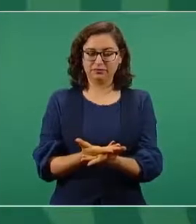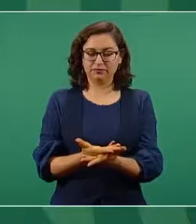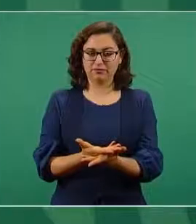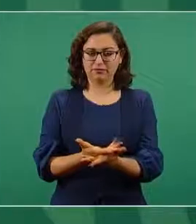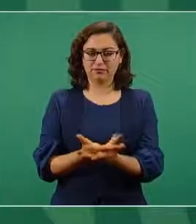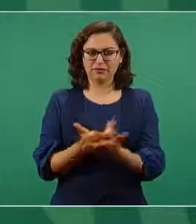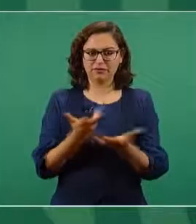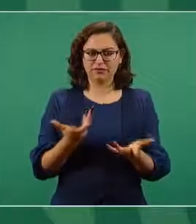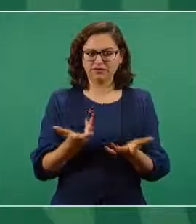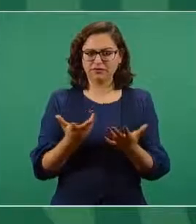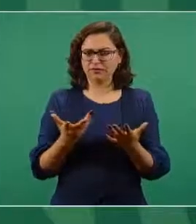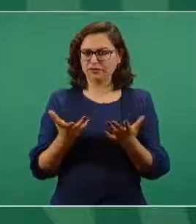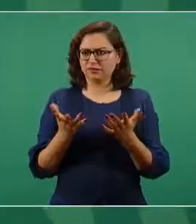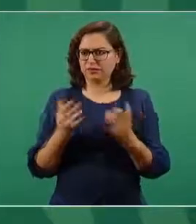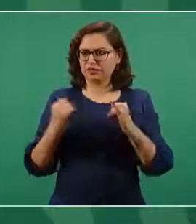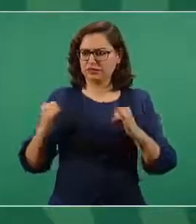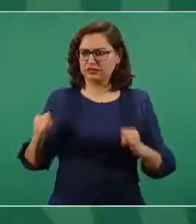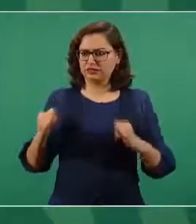las dependencias